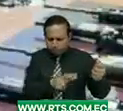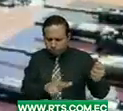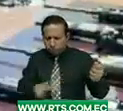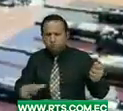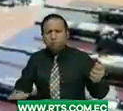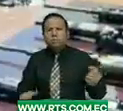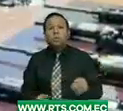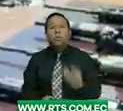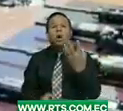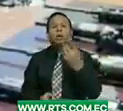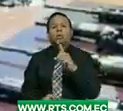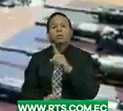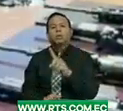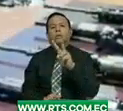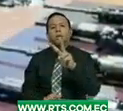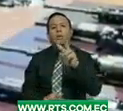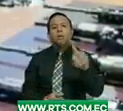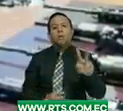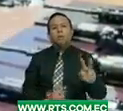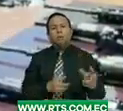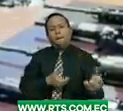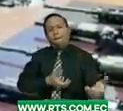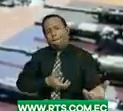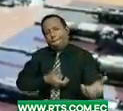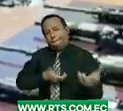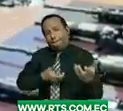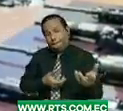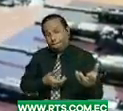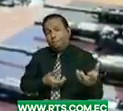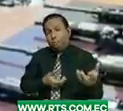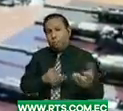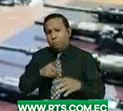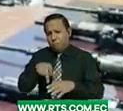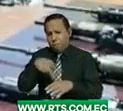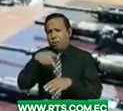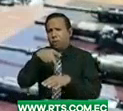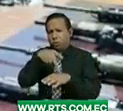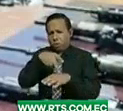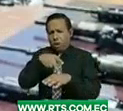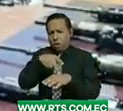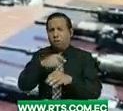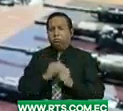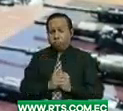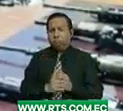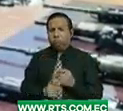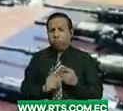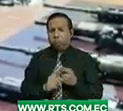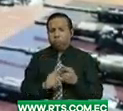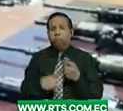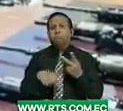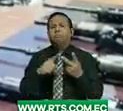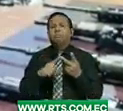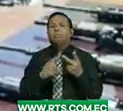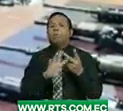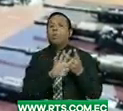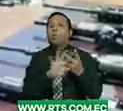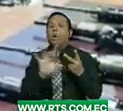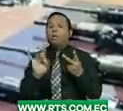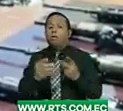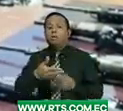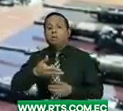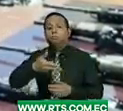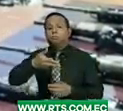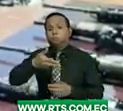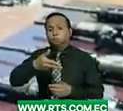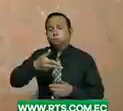Contenían 122 fusiles tipo R15 M4 acá, así como 48